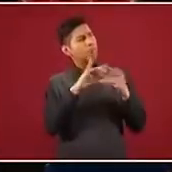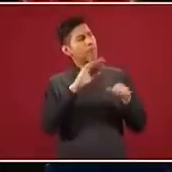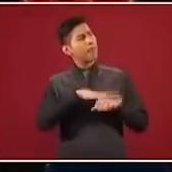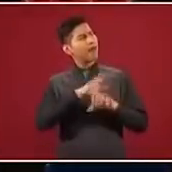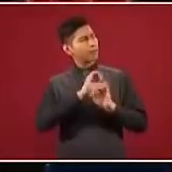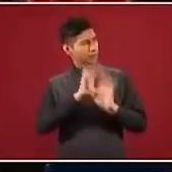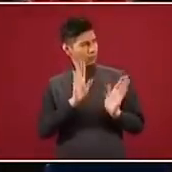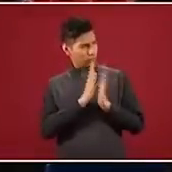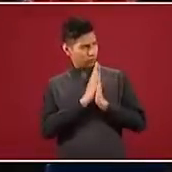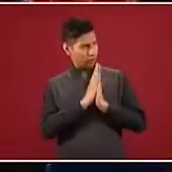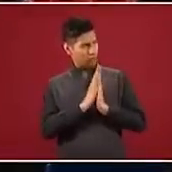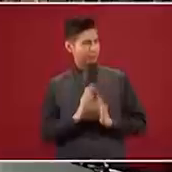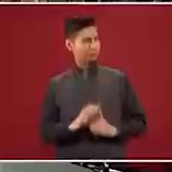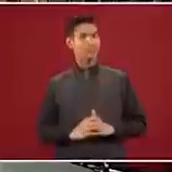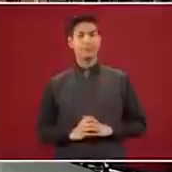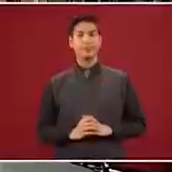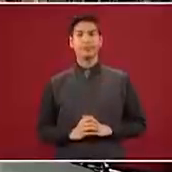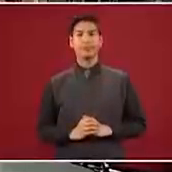Ya.